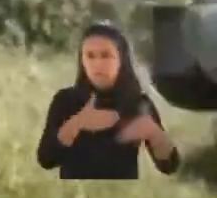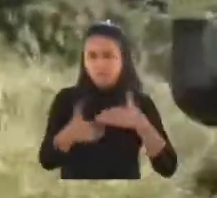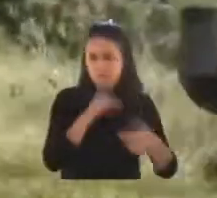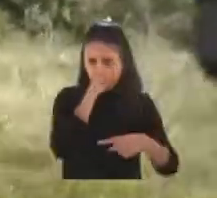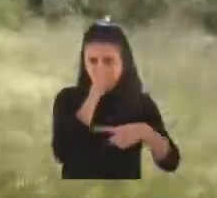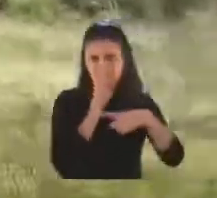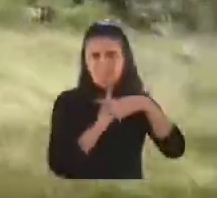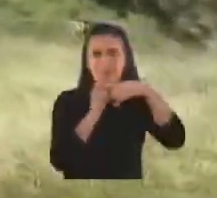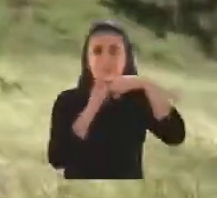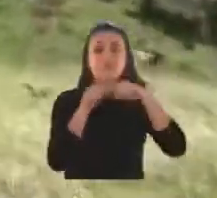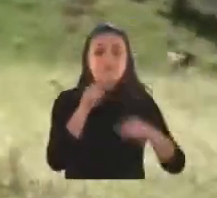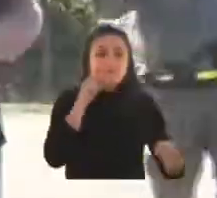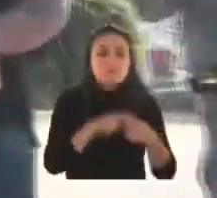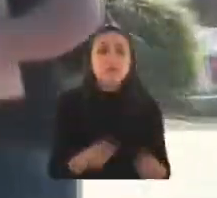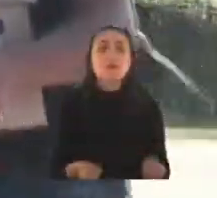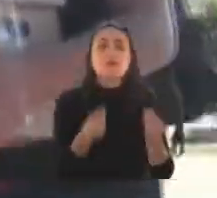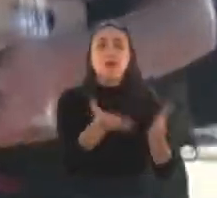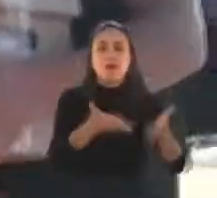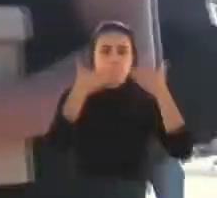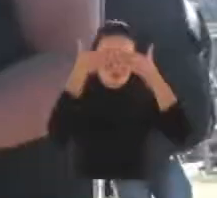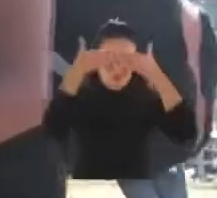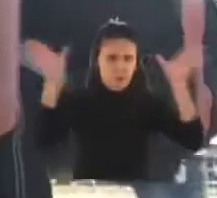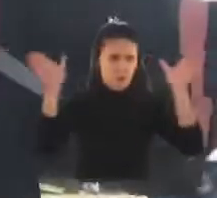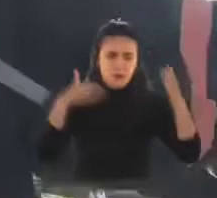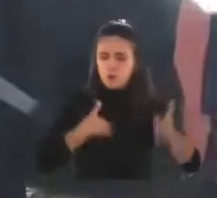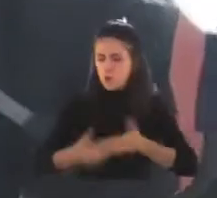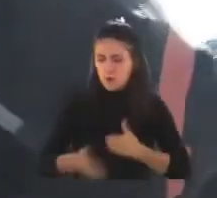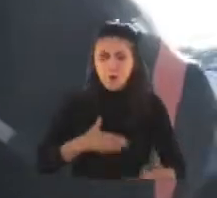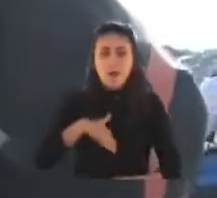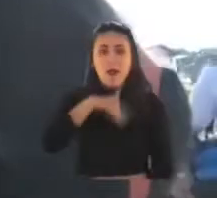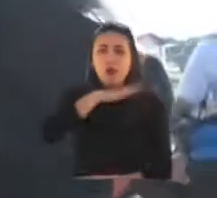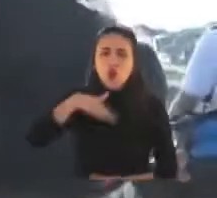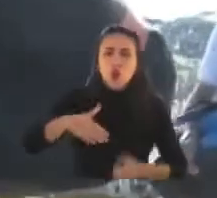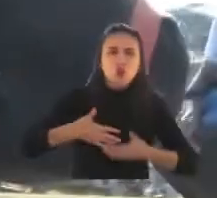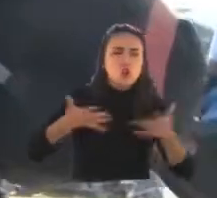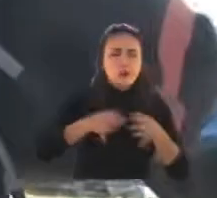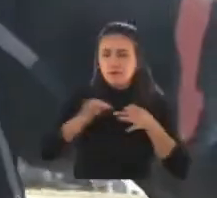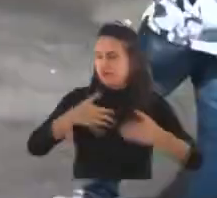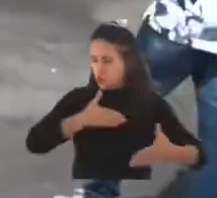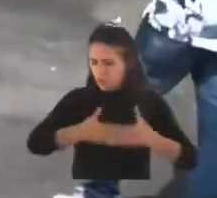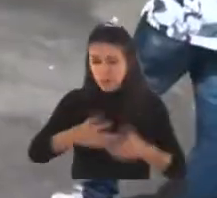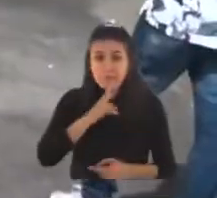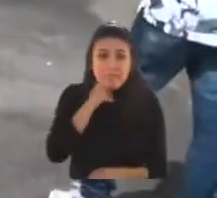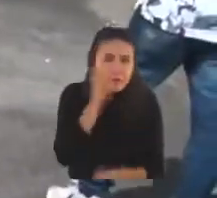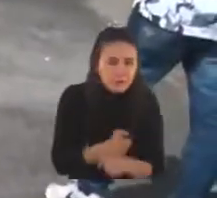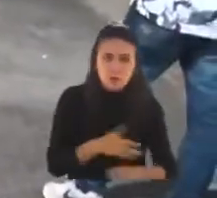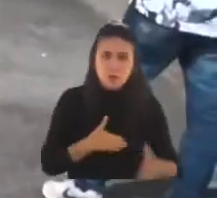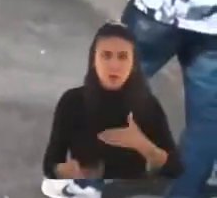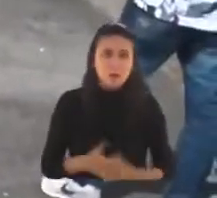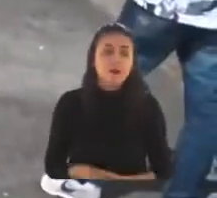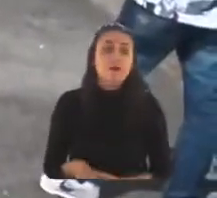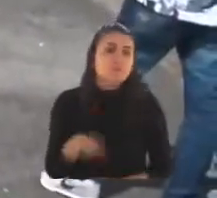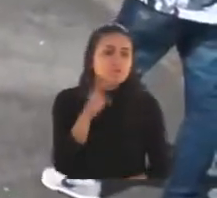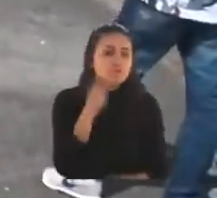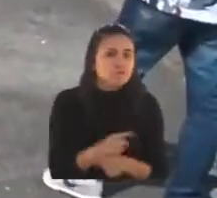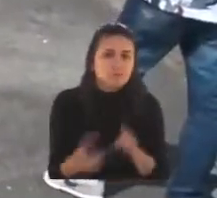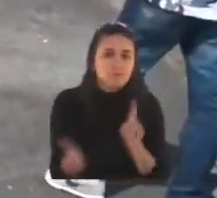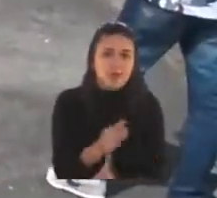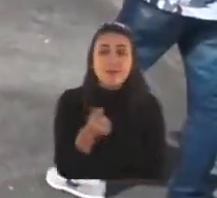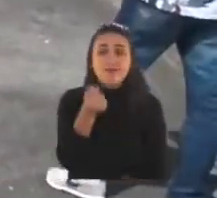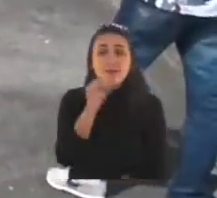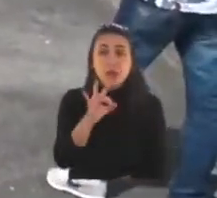garantizar la democracia en cada rincón de antioquia por difícil que sea llegar a la idea que se parece más a todos